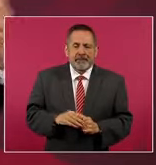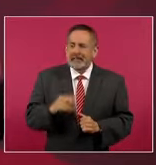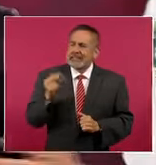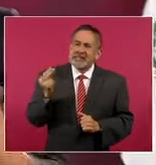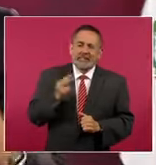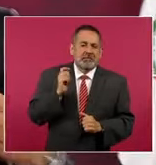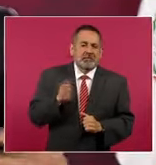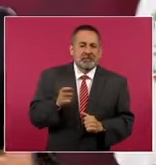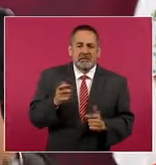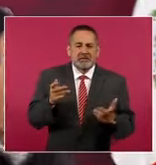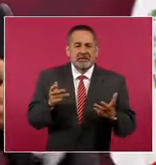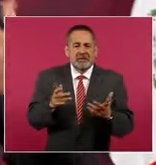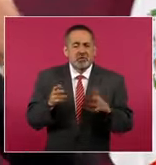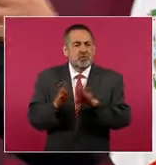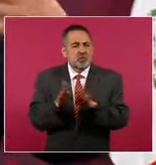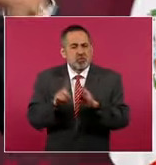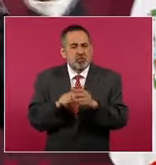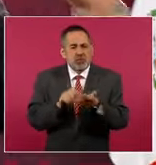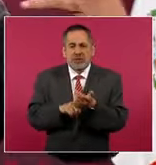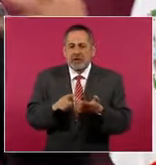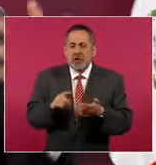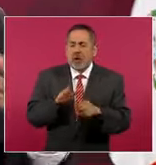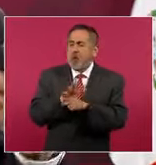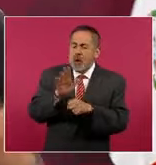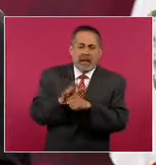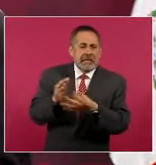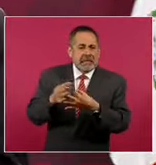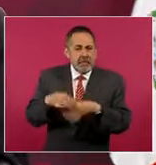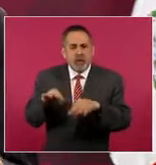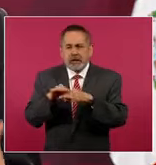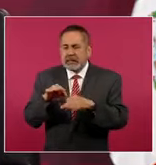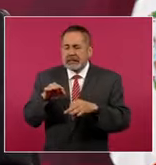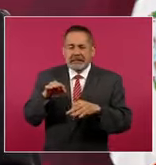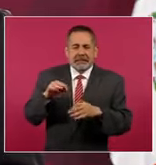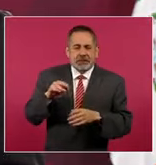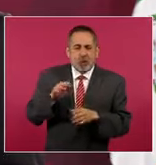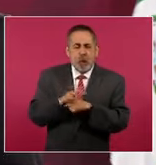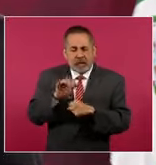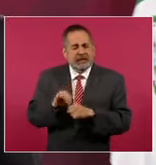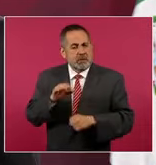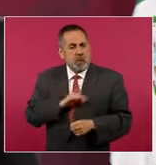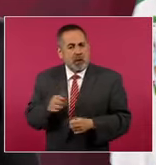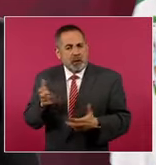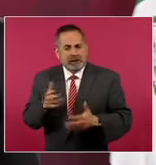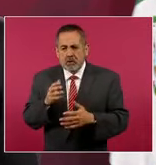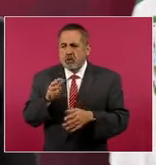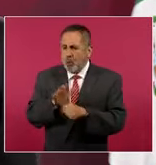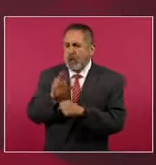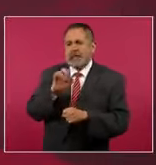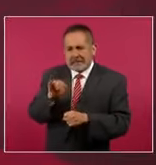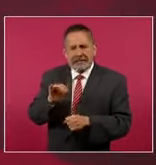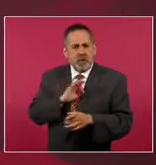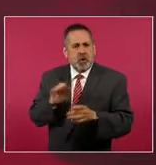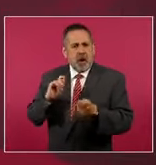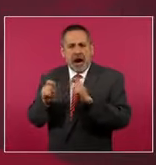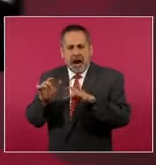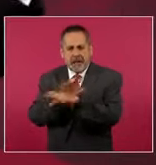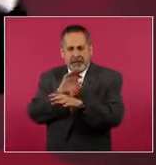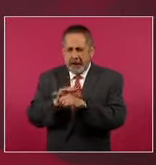necesitamos ver qué es lo que podemos cambiar,